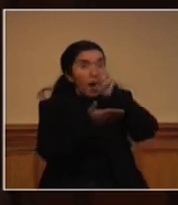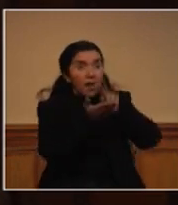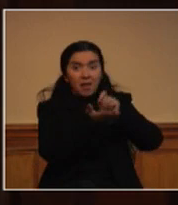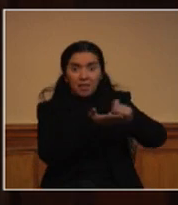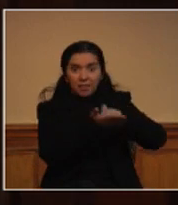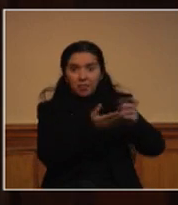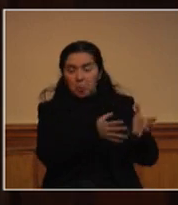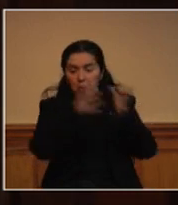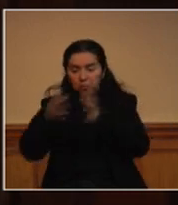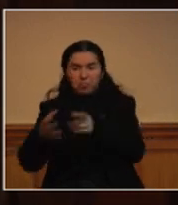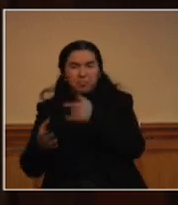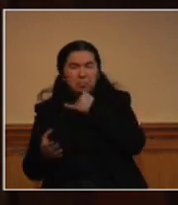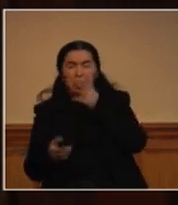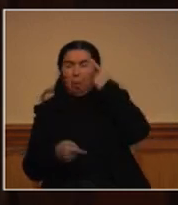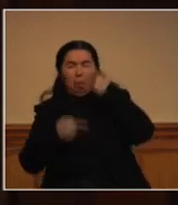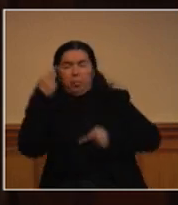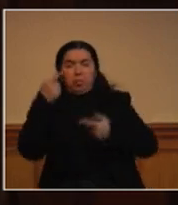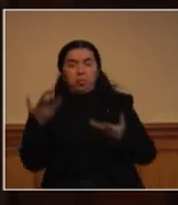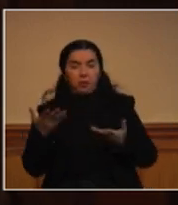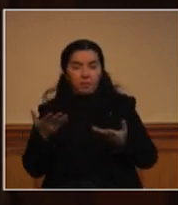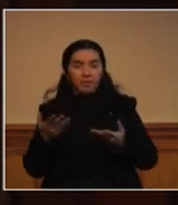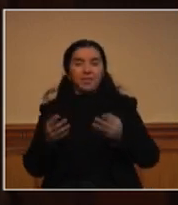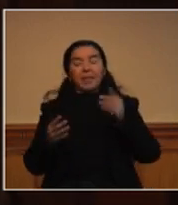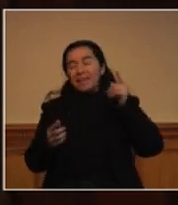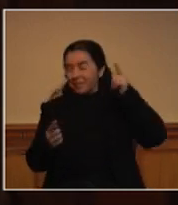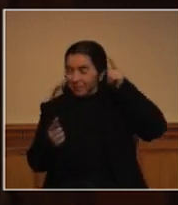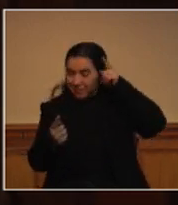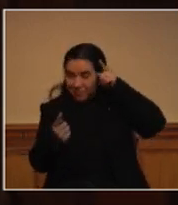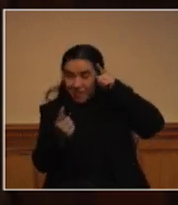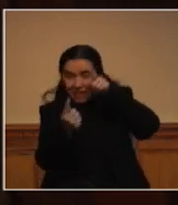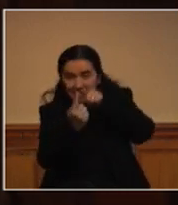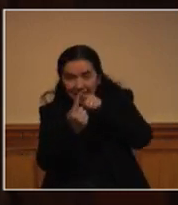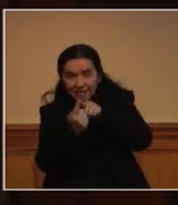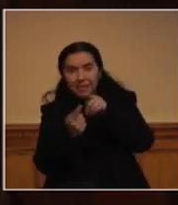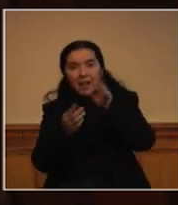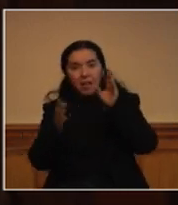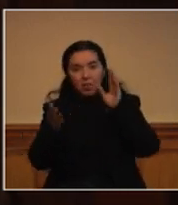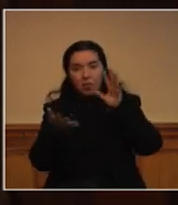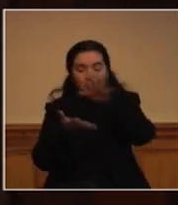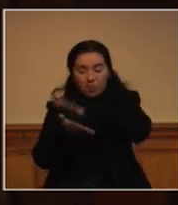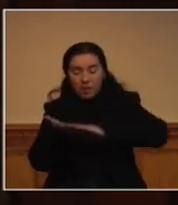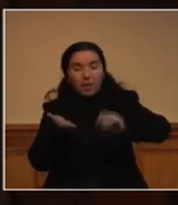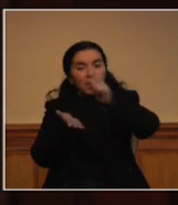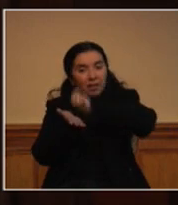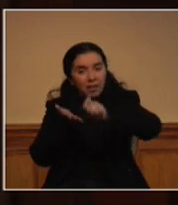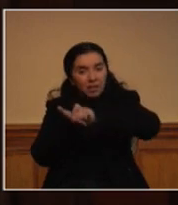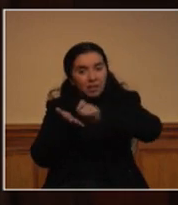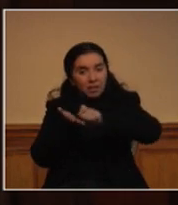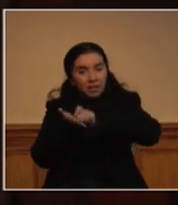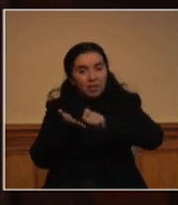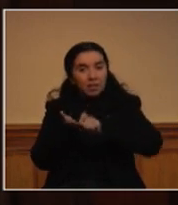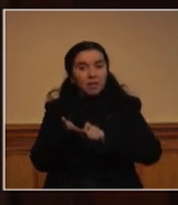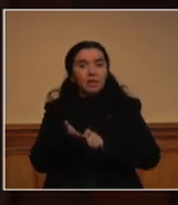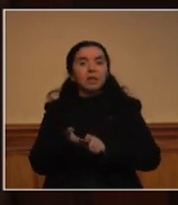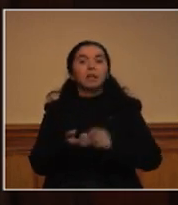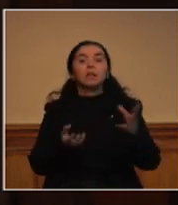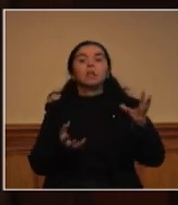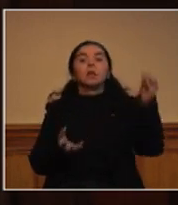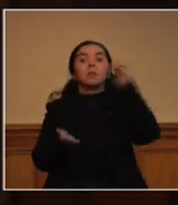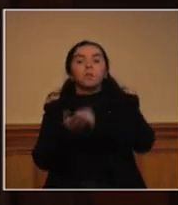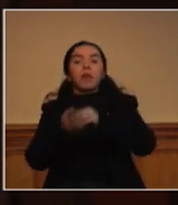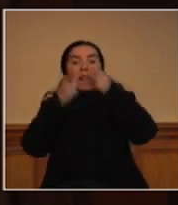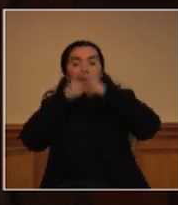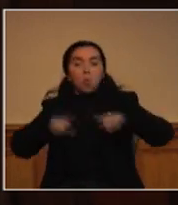que se ha llevado hasta ahora. Se ha centrado en el contexto de lo escrito, para hablar después del componente lingüístico y,